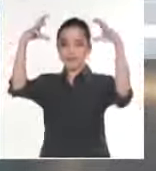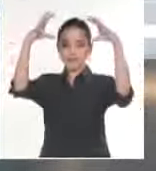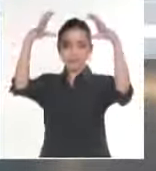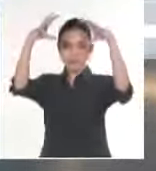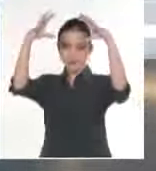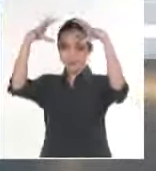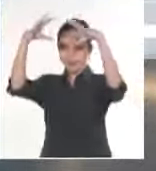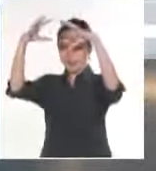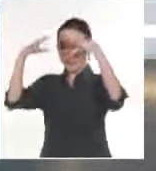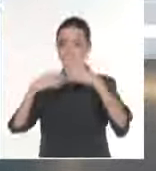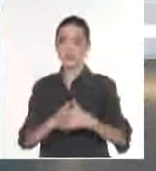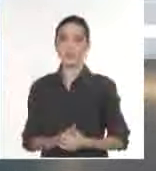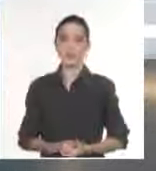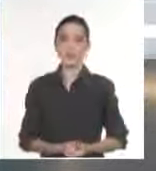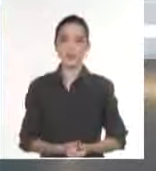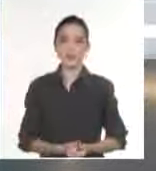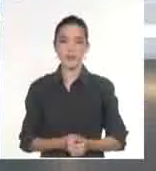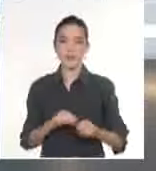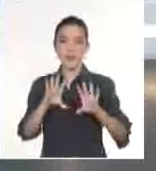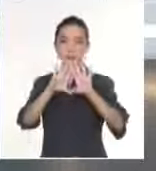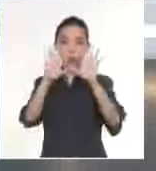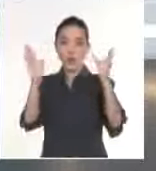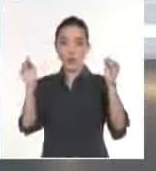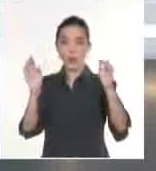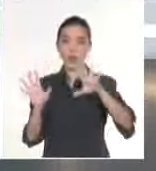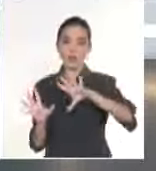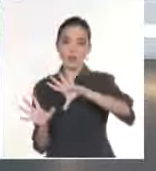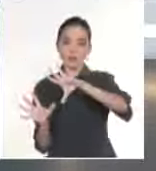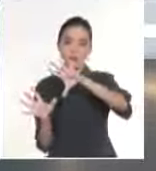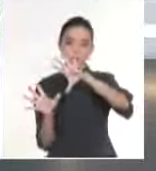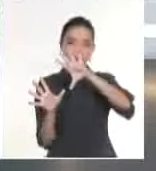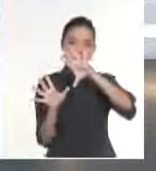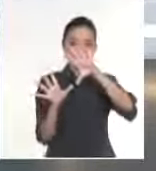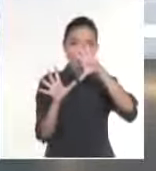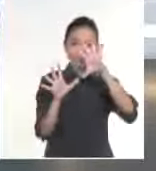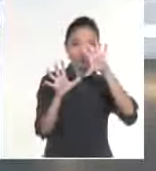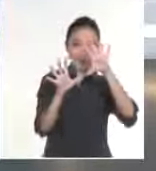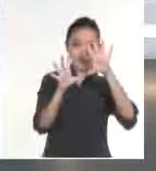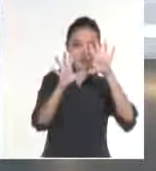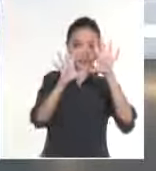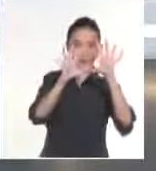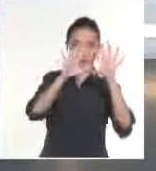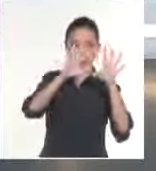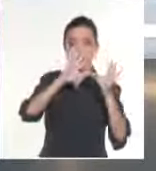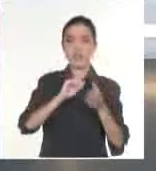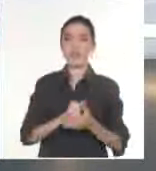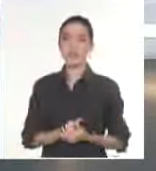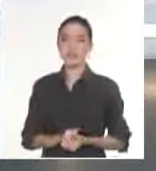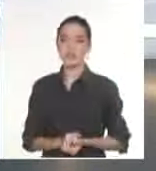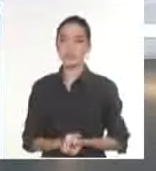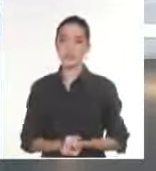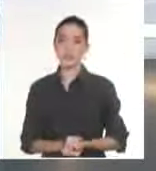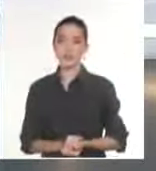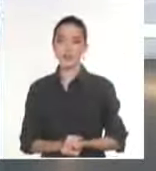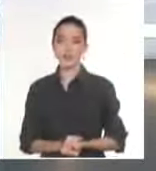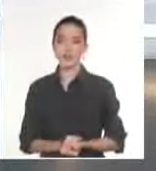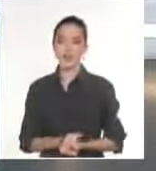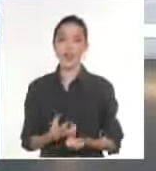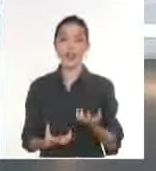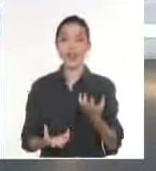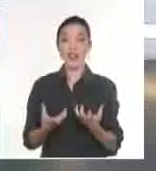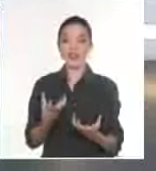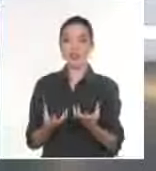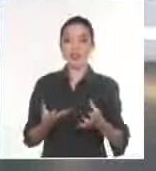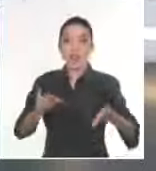del archipiélago cubano transitando una onda tropical, la que incrementará la probabilidad de lluvias durante la tarde de hoy, en conjunto con el calentamiento del día y la